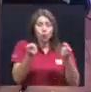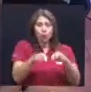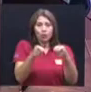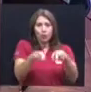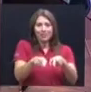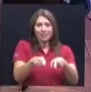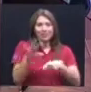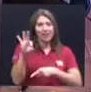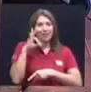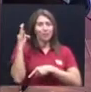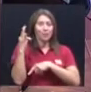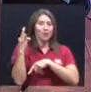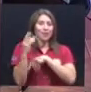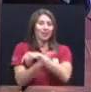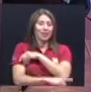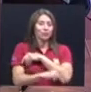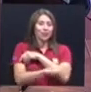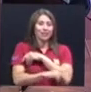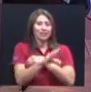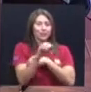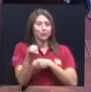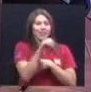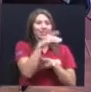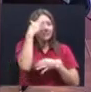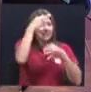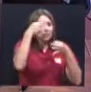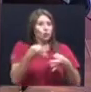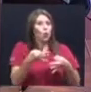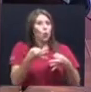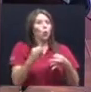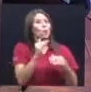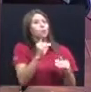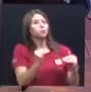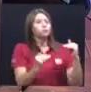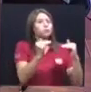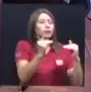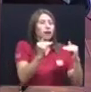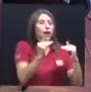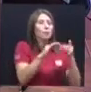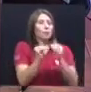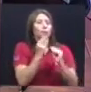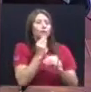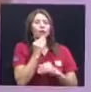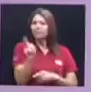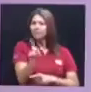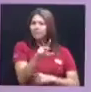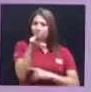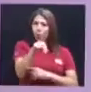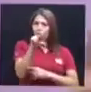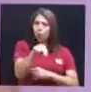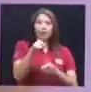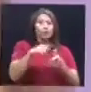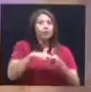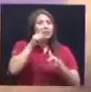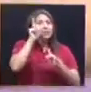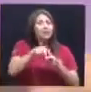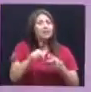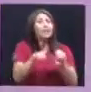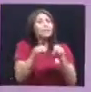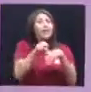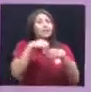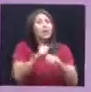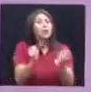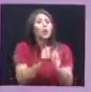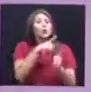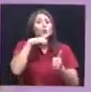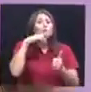resarcir al pueblo judío no no no no porque entonces tendrían que resarcir a los 25 millones de rusos y de húngaros y de